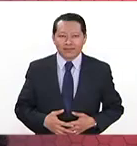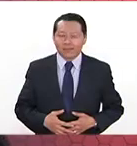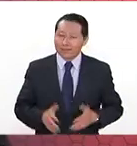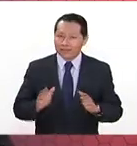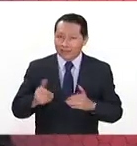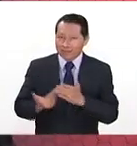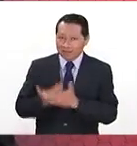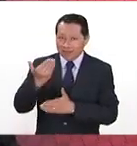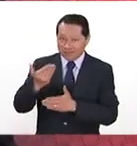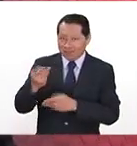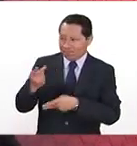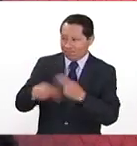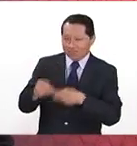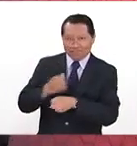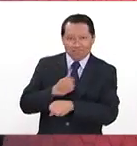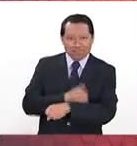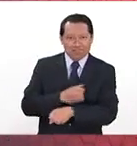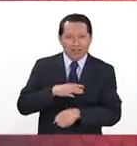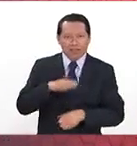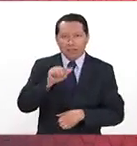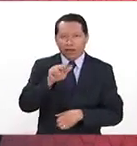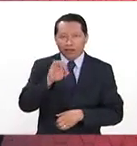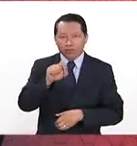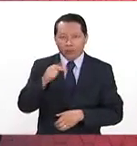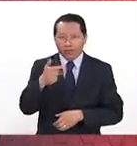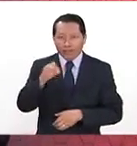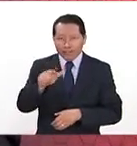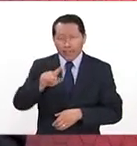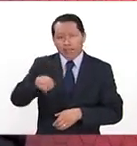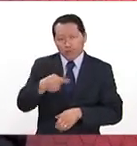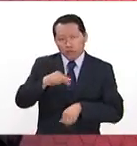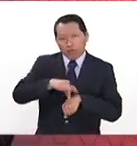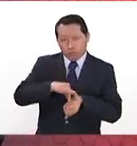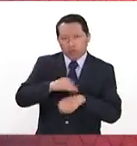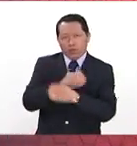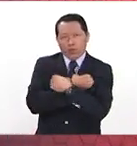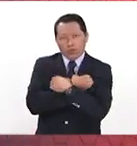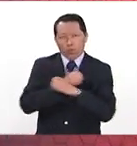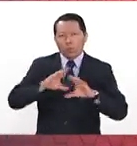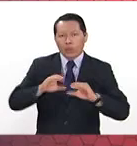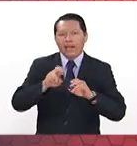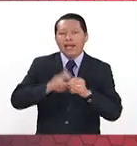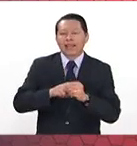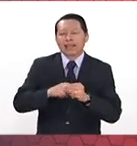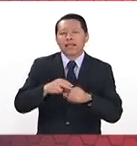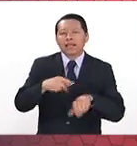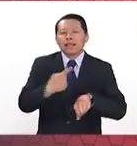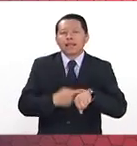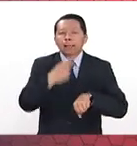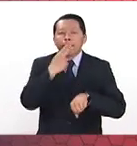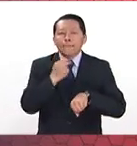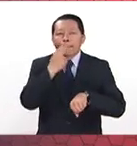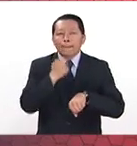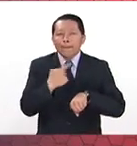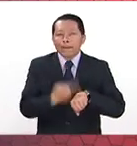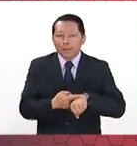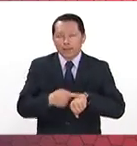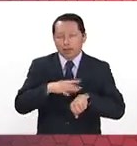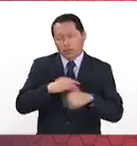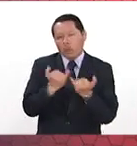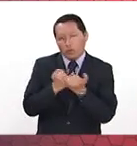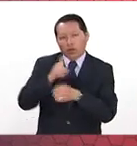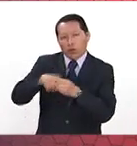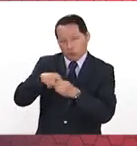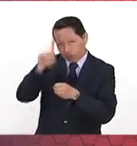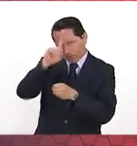Y esta mañana nos acompaña en el estudio Marisol Gil. Ella es médica, educadora en diabetes y también es integrante del Consejo Científico